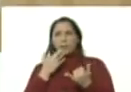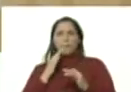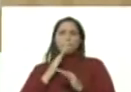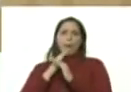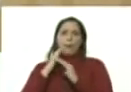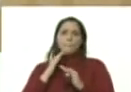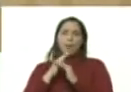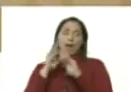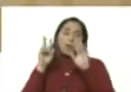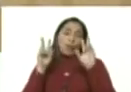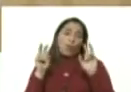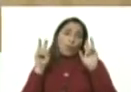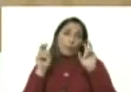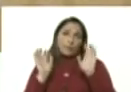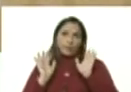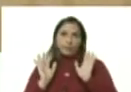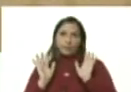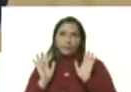entre comillas,